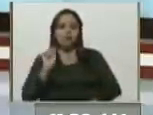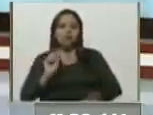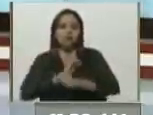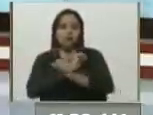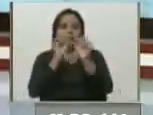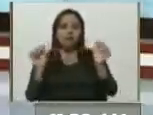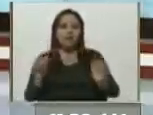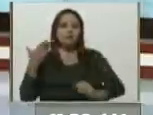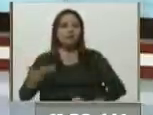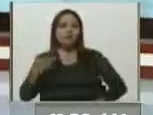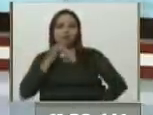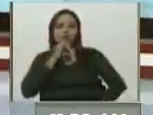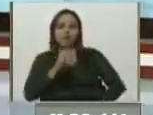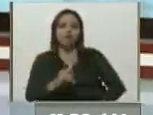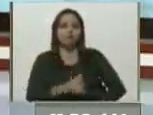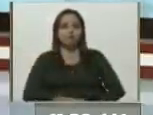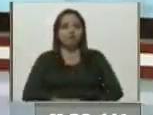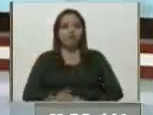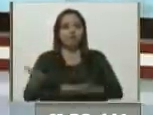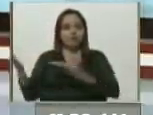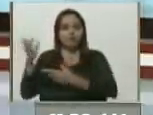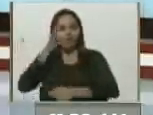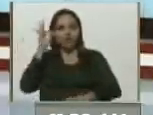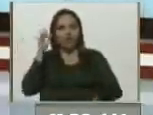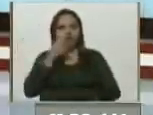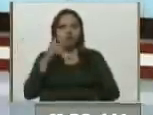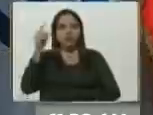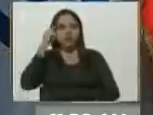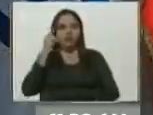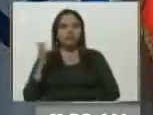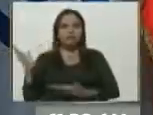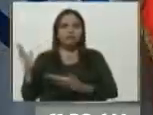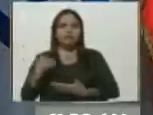importante que comentar con todas y todos nosotros. Fiscal, ¿cómo está? Muy buenos días. Adelante, lo escuchamos.